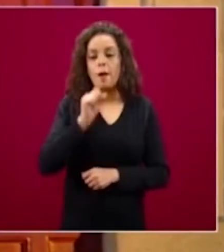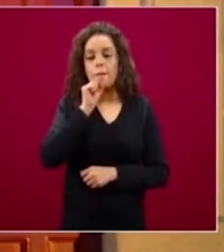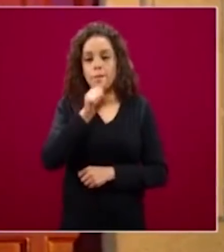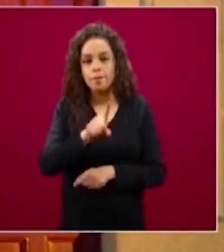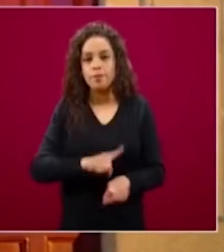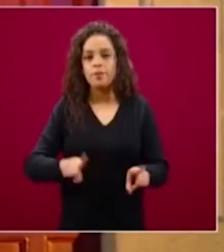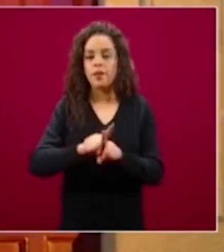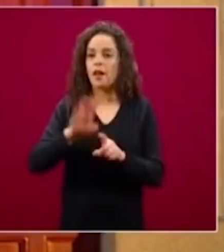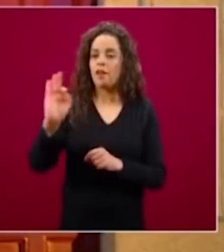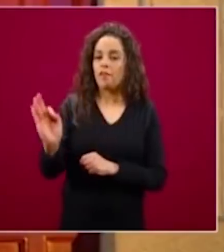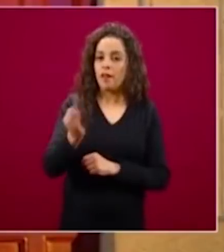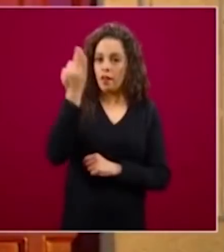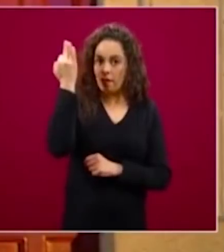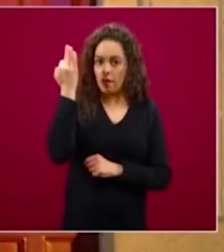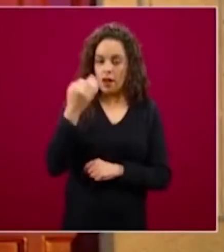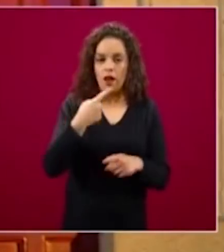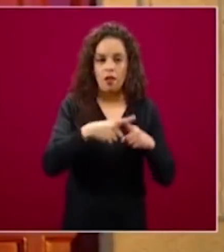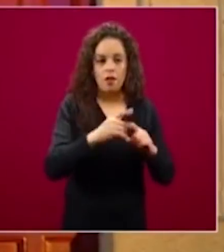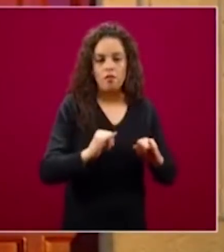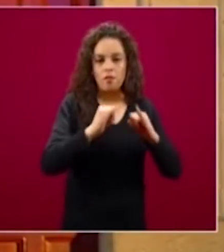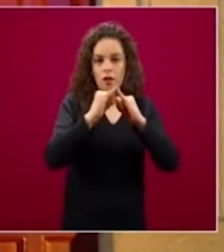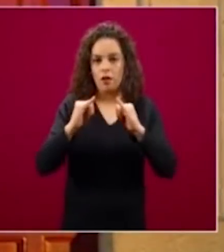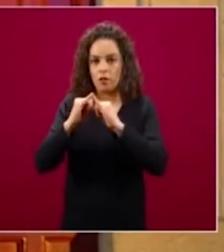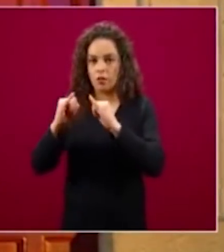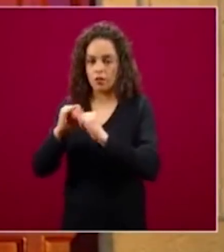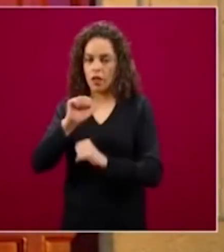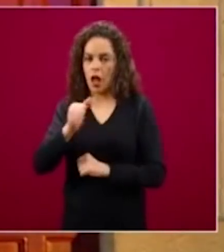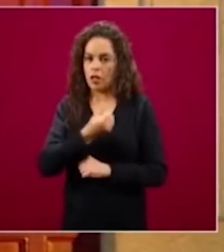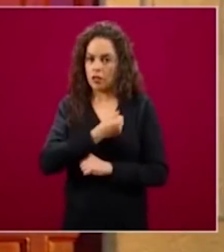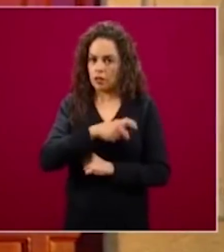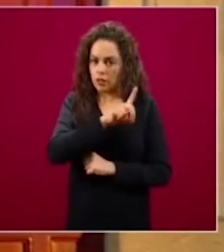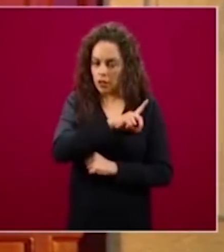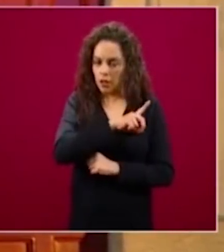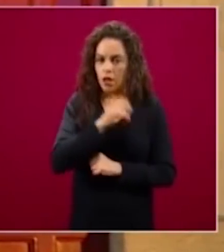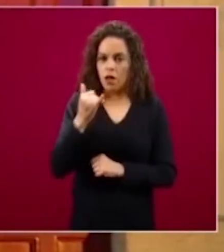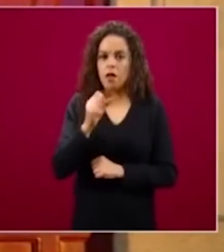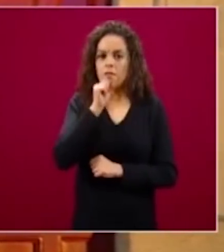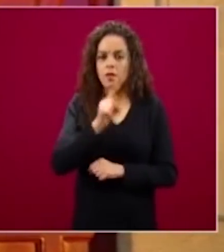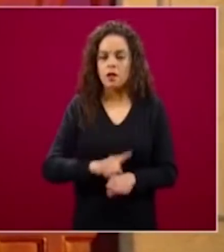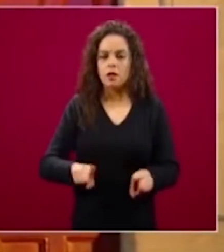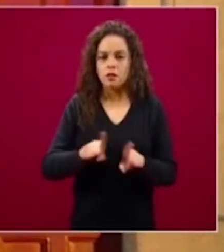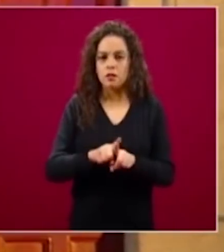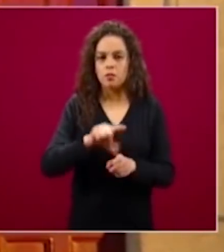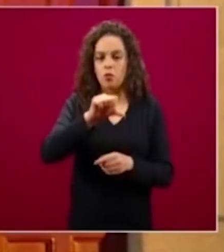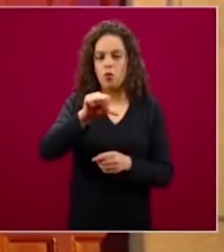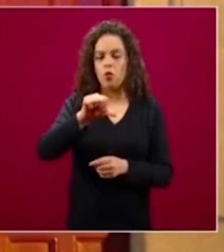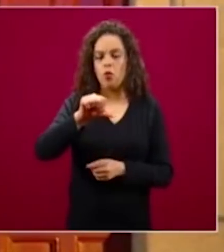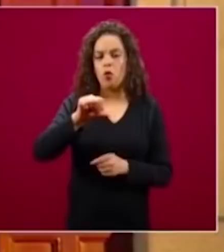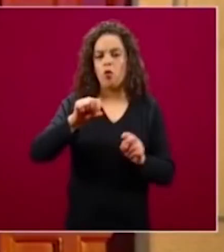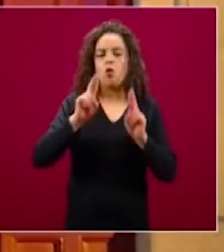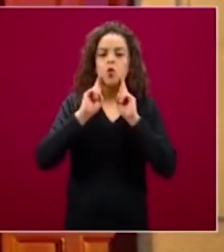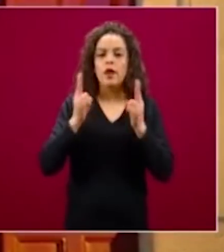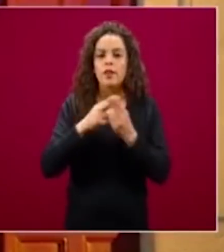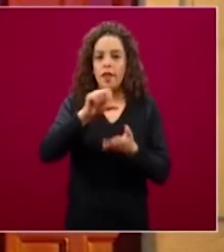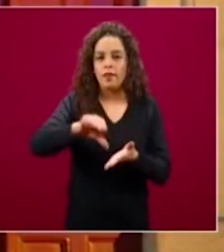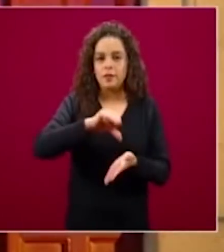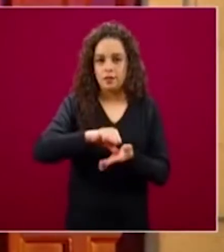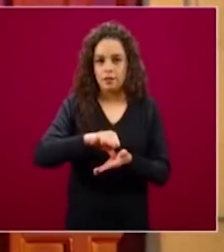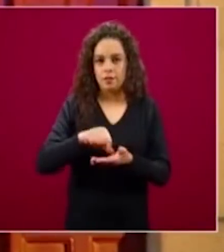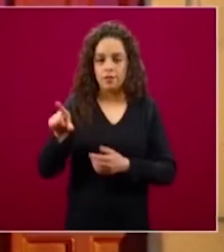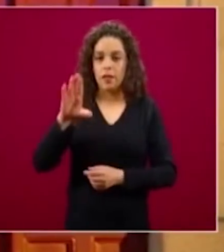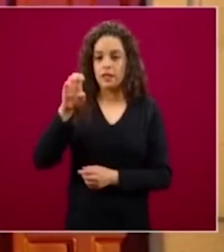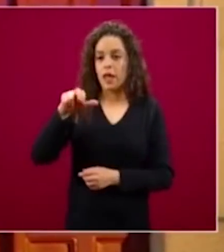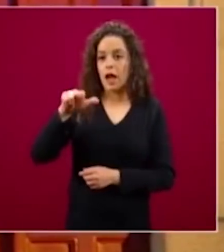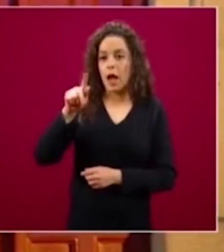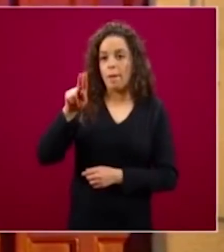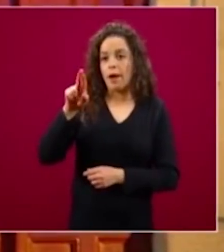funcionarios federales, tanto de los Institutos Nacionales de Salud como de unidades centrales, específicamente el Senaprese. Por